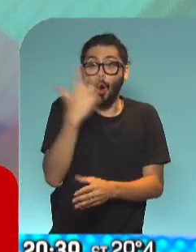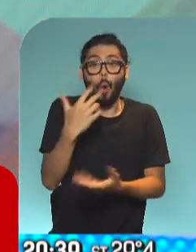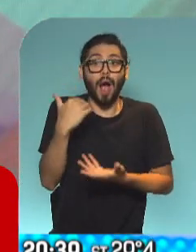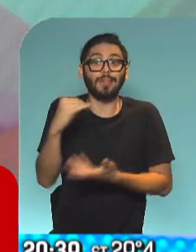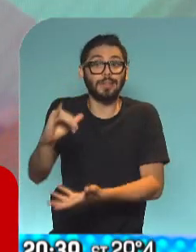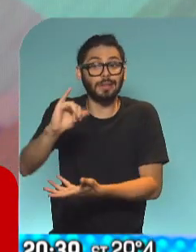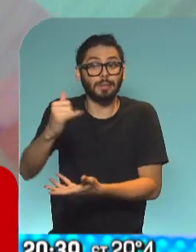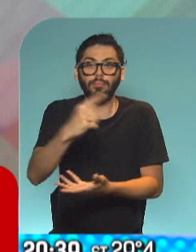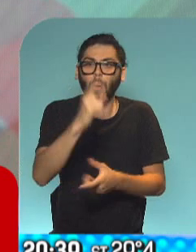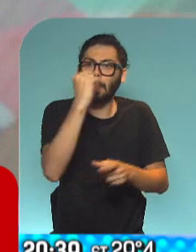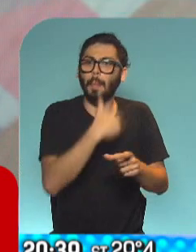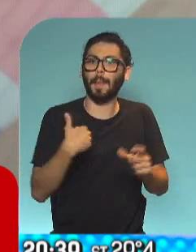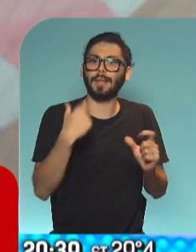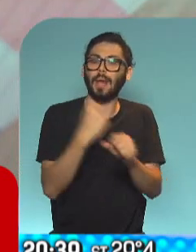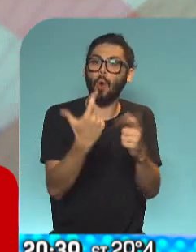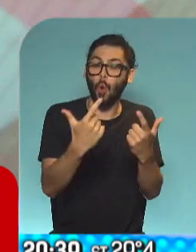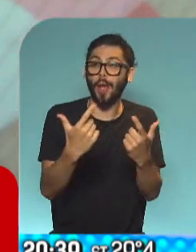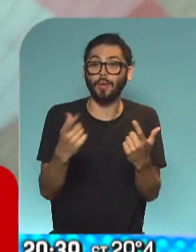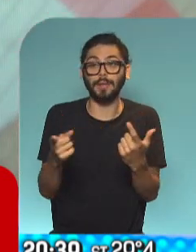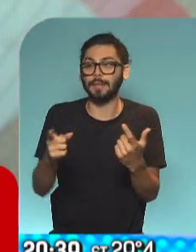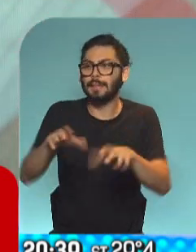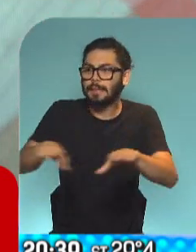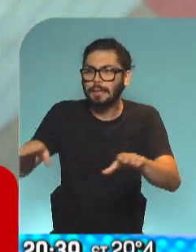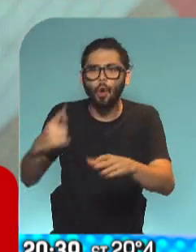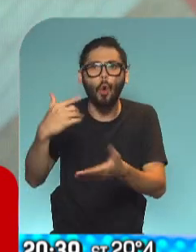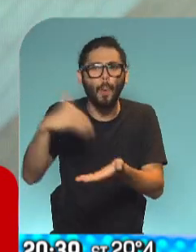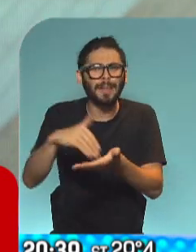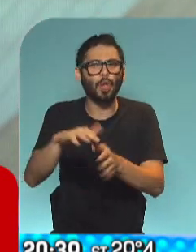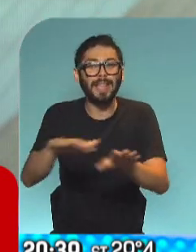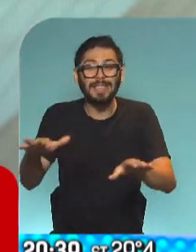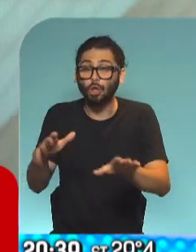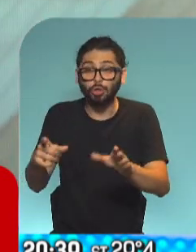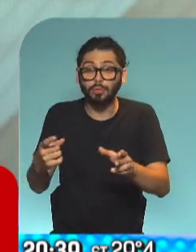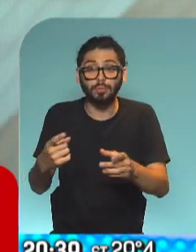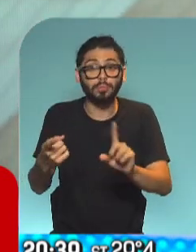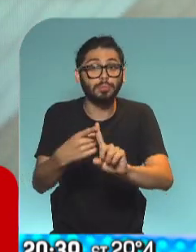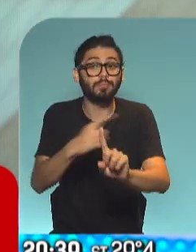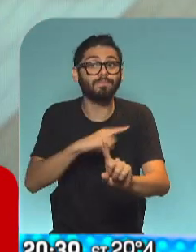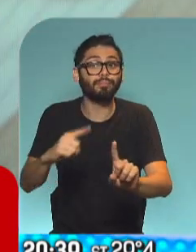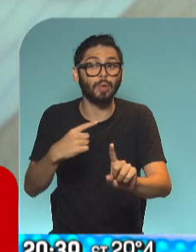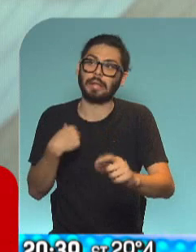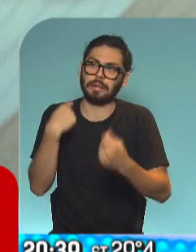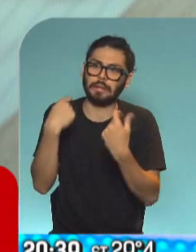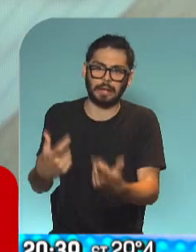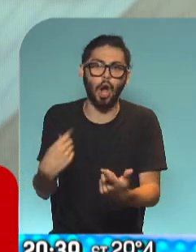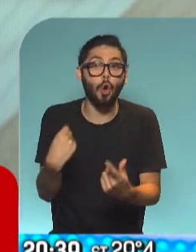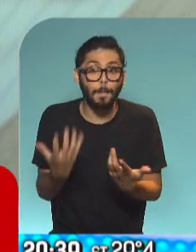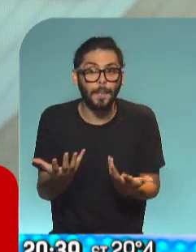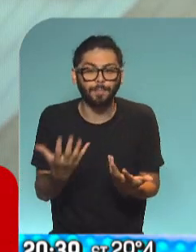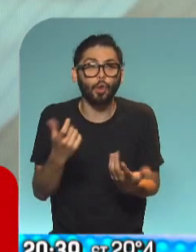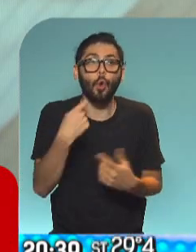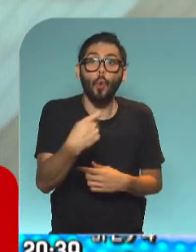1 millón más de chicos, tiene que ver con ir a buscar a esos niños y a esas niñas. Que los jubilados y jubiladas tengan una jubilación, bueno,